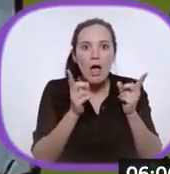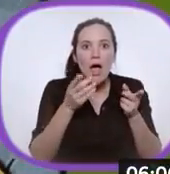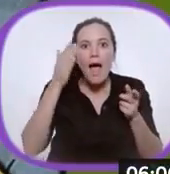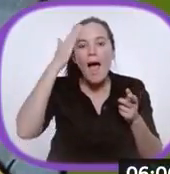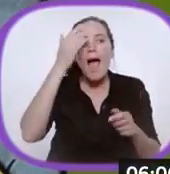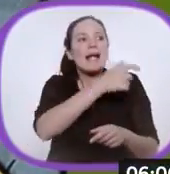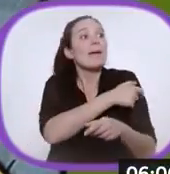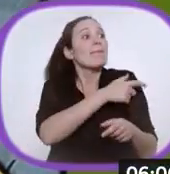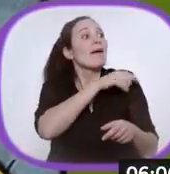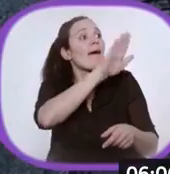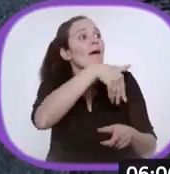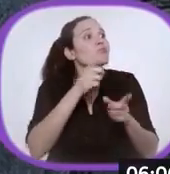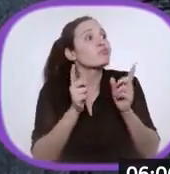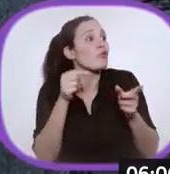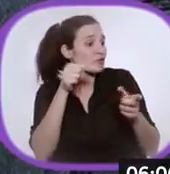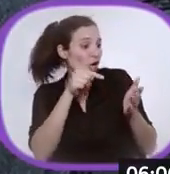¡Tornasol! ¡Capitán!